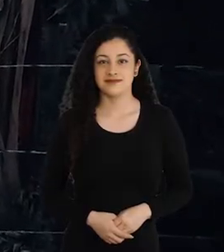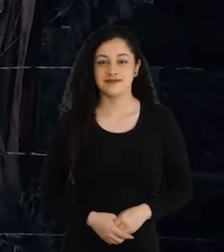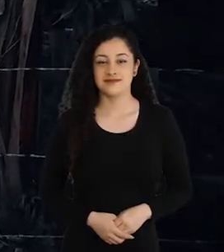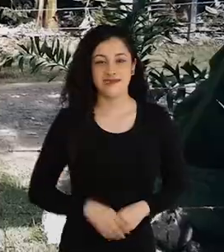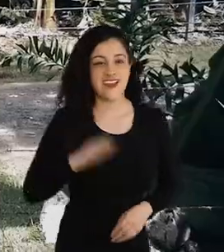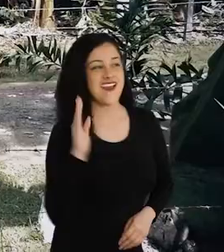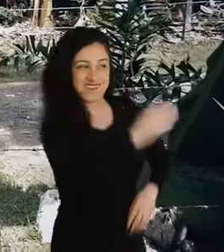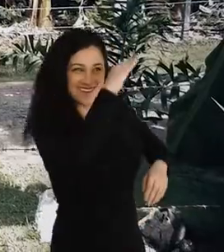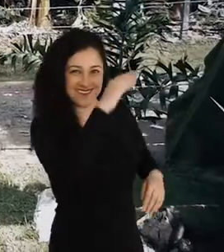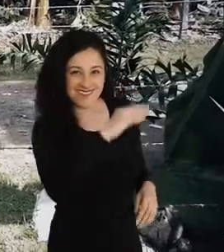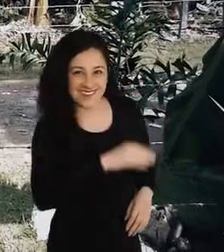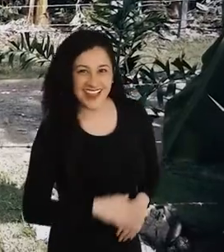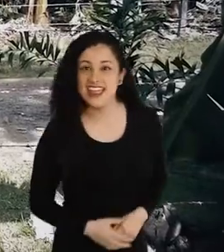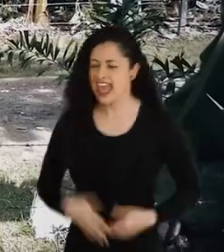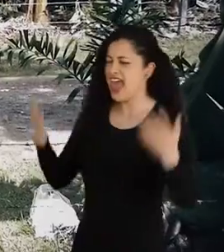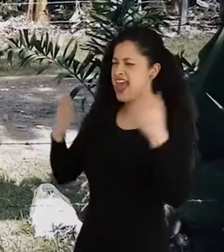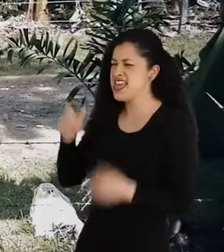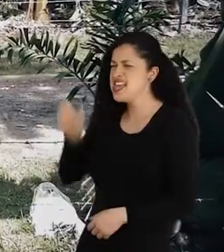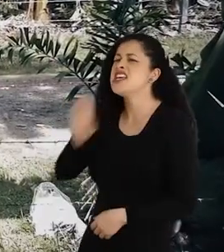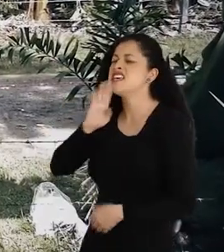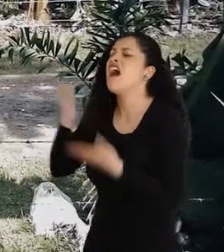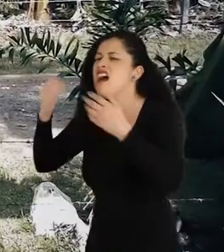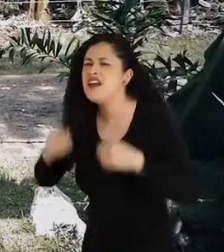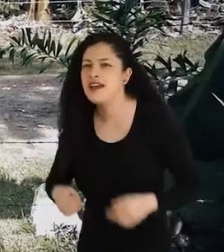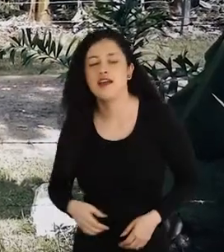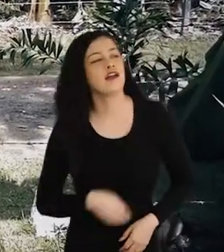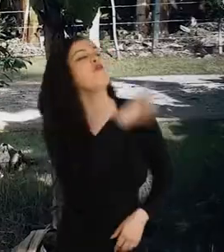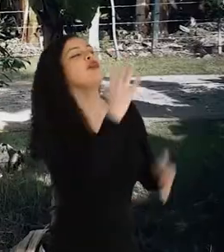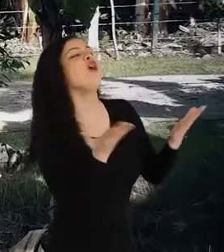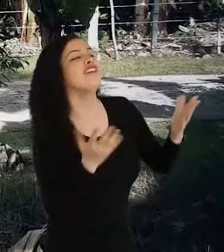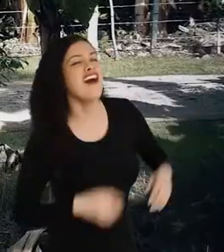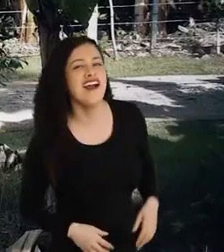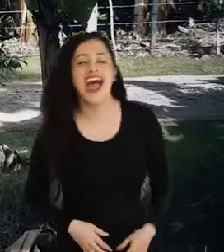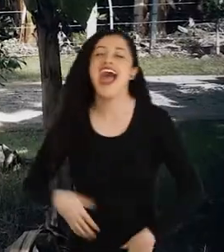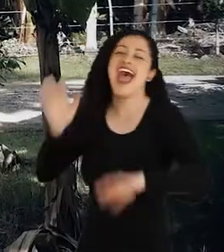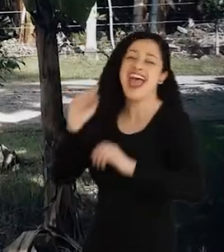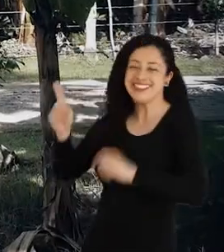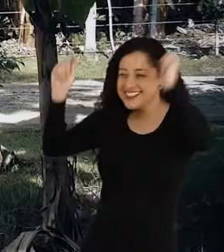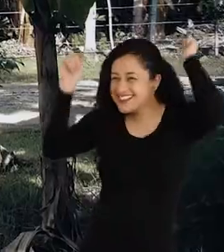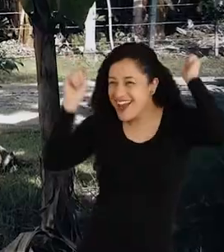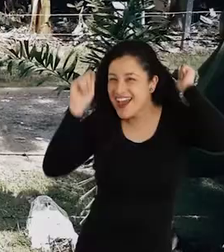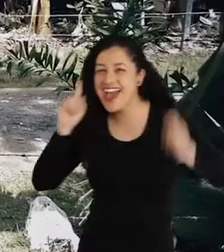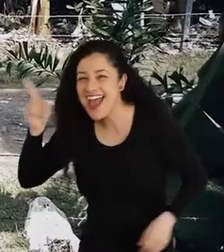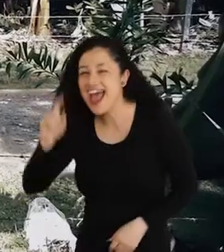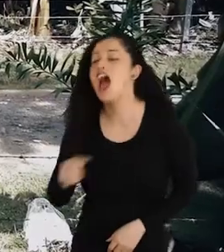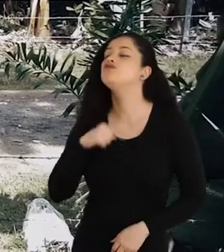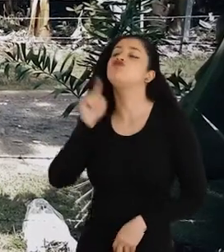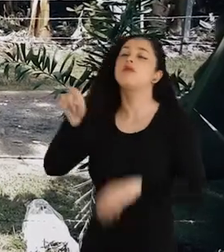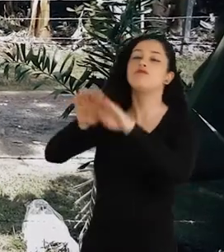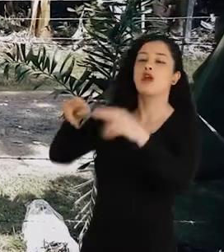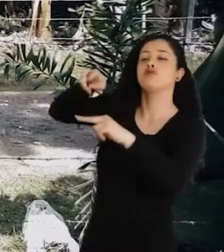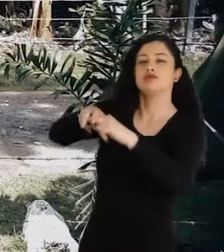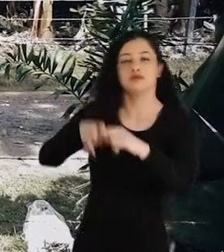tapabocas toca a Juan B. en el hombro de manera divertida. Ajá, habla y existe, güey. Pero sí, Arcadio. Hombre, hermano, voy